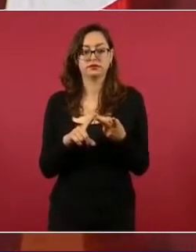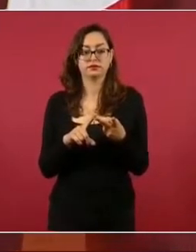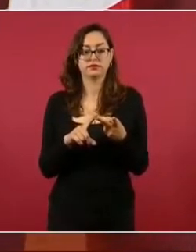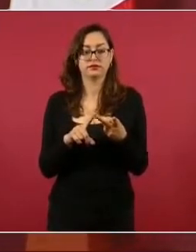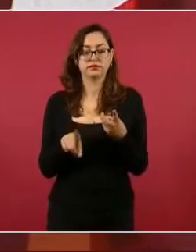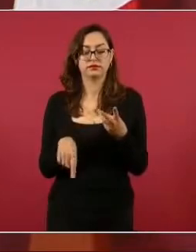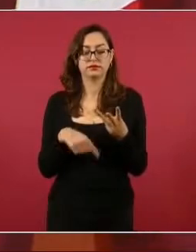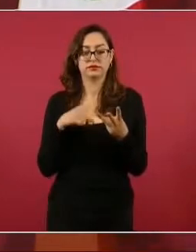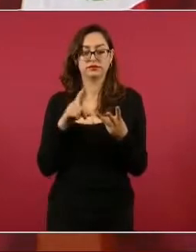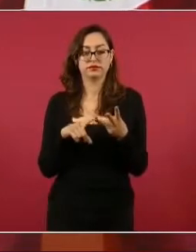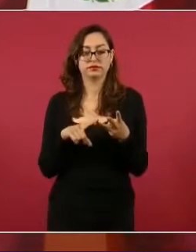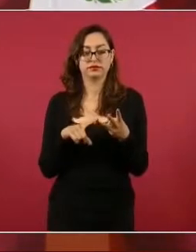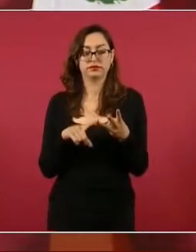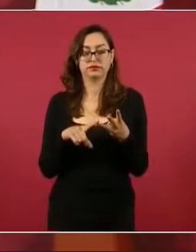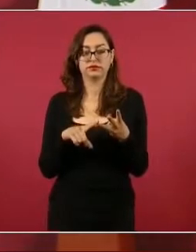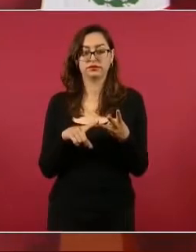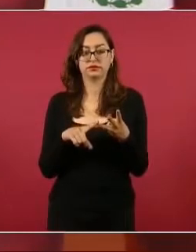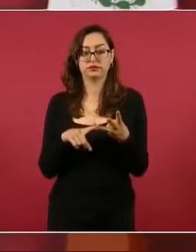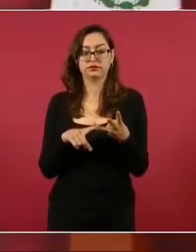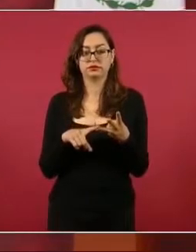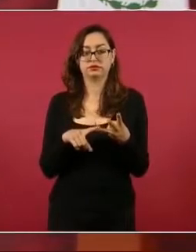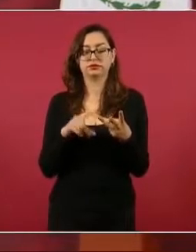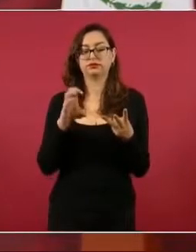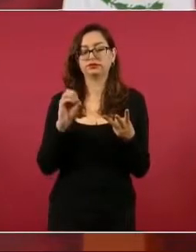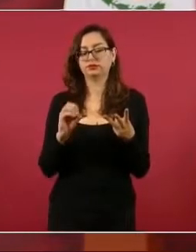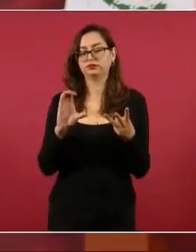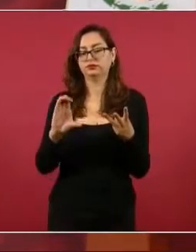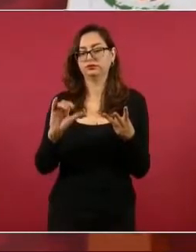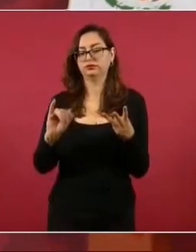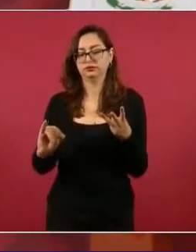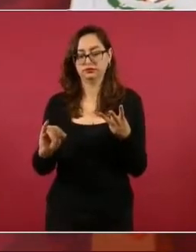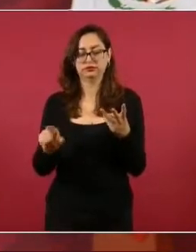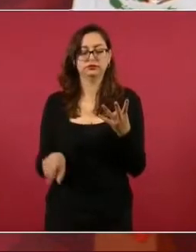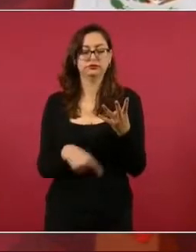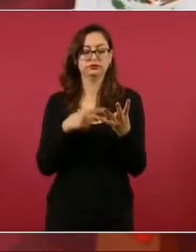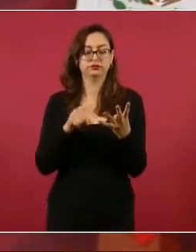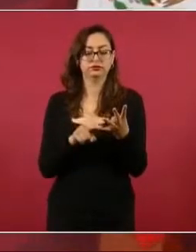en organizaciones campesinas independientes.